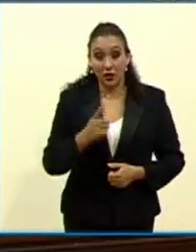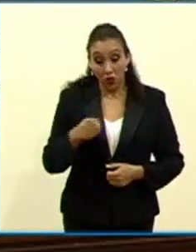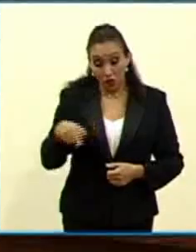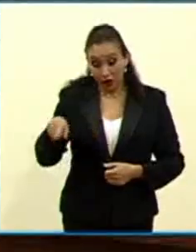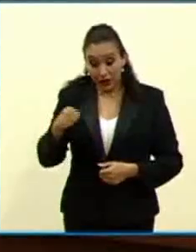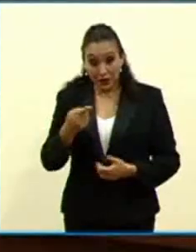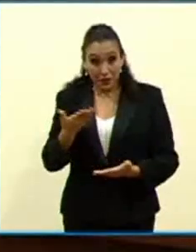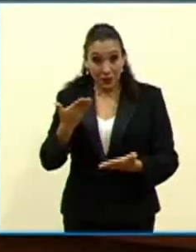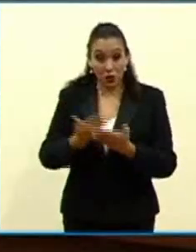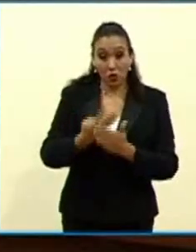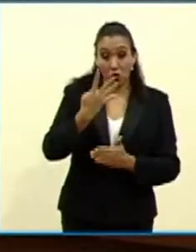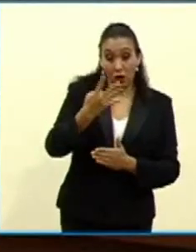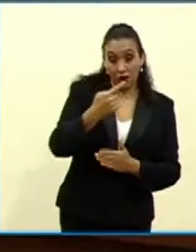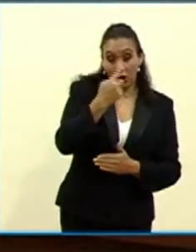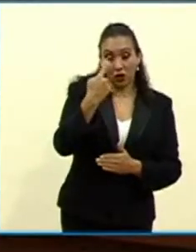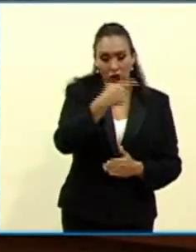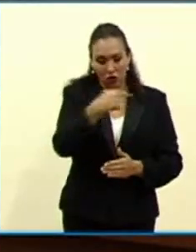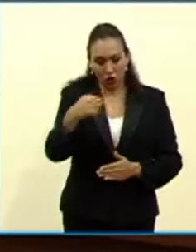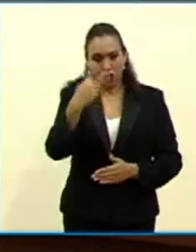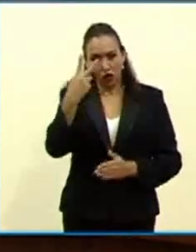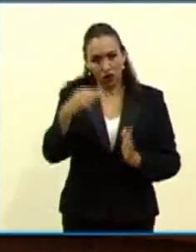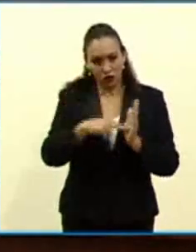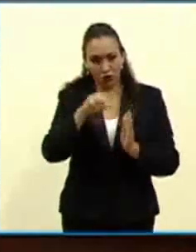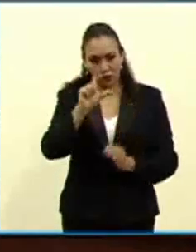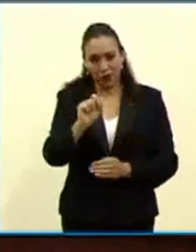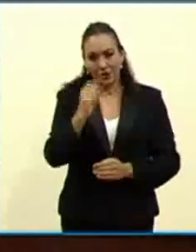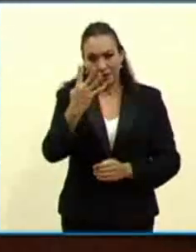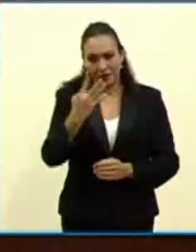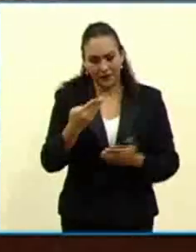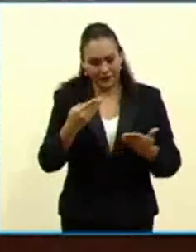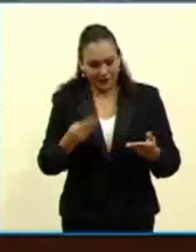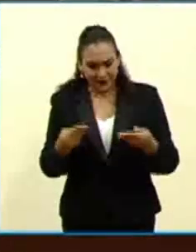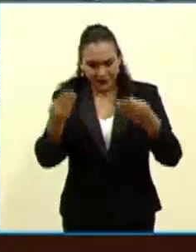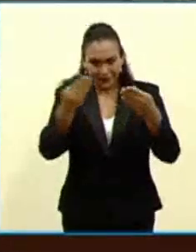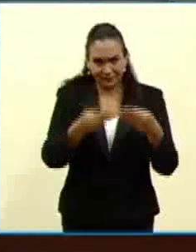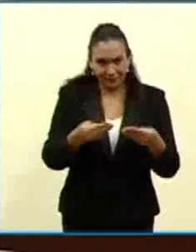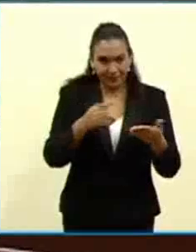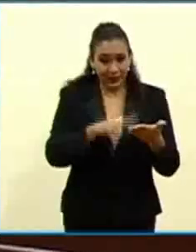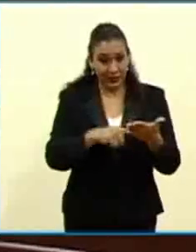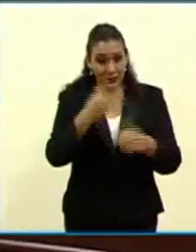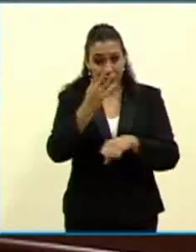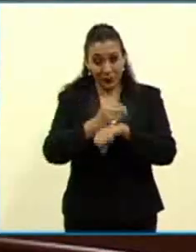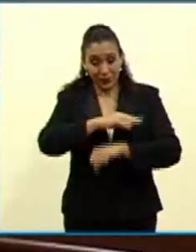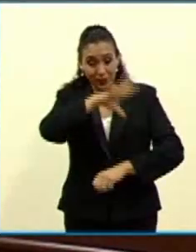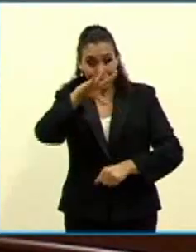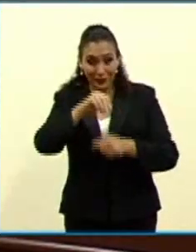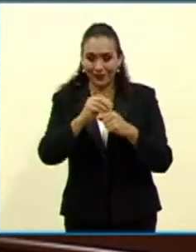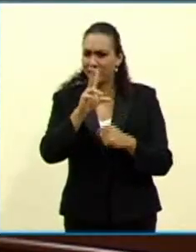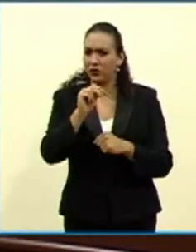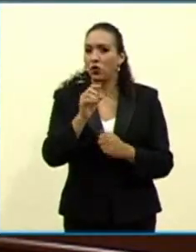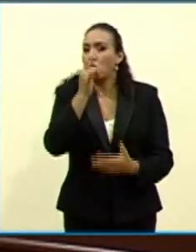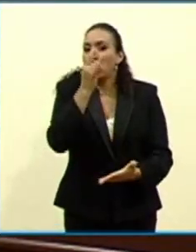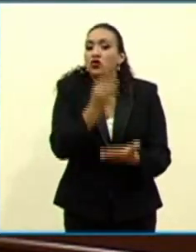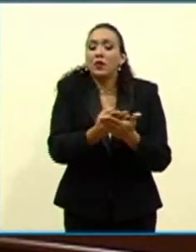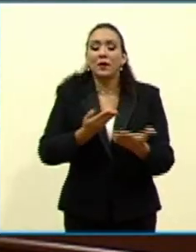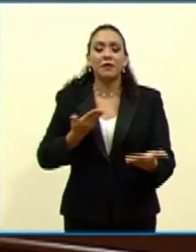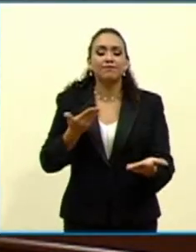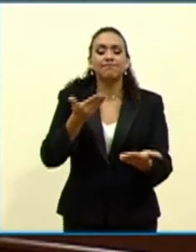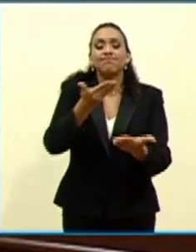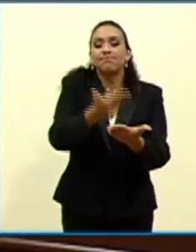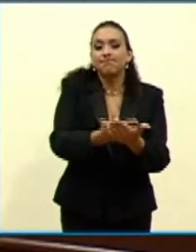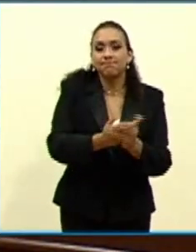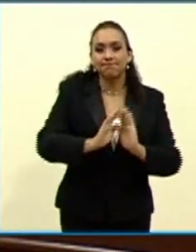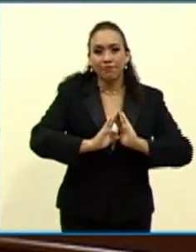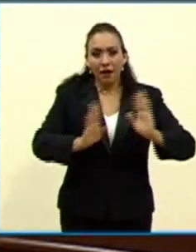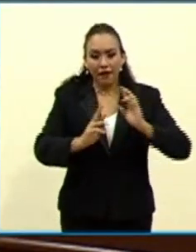trámite 4/2024 no resuelve el tema planteado de fondo, sino que solo establece proceder